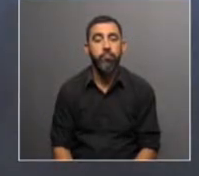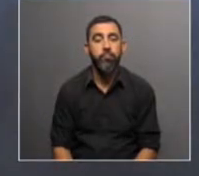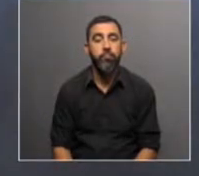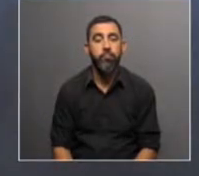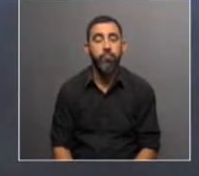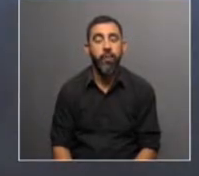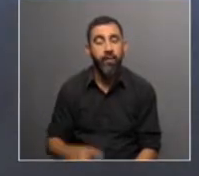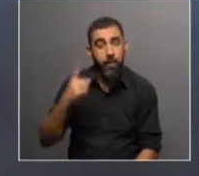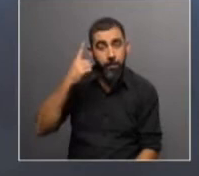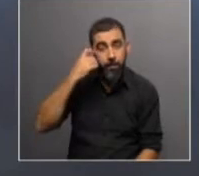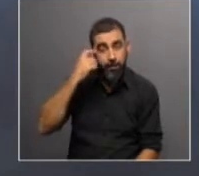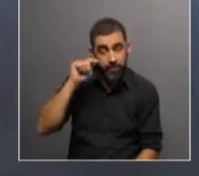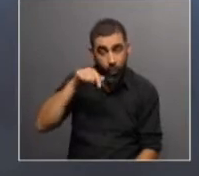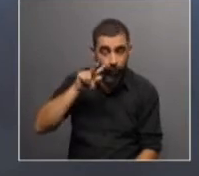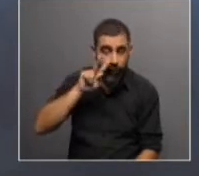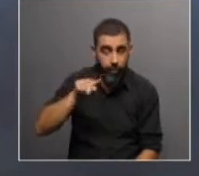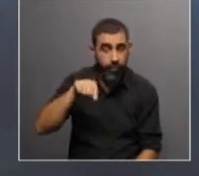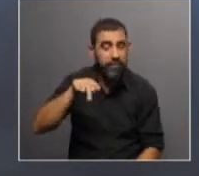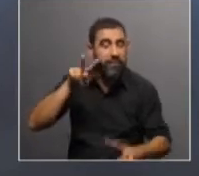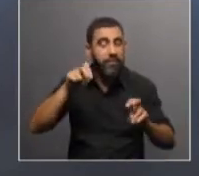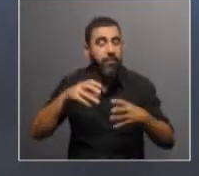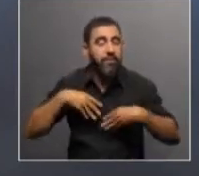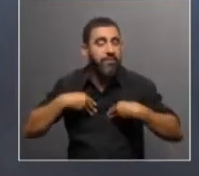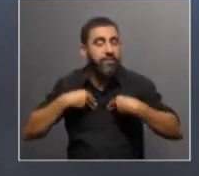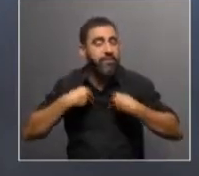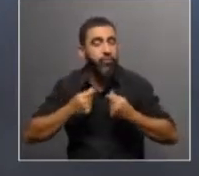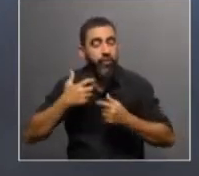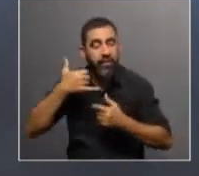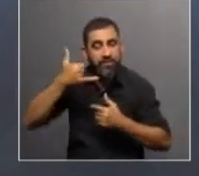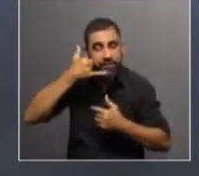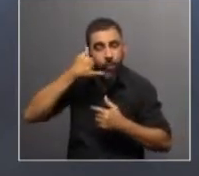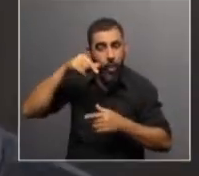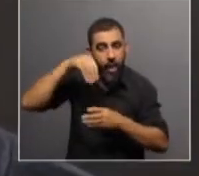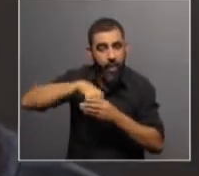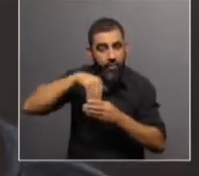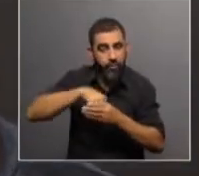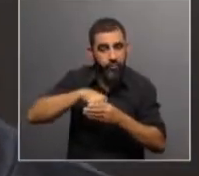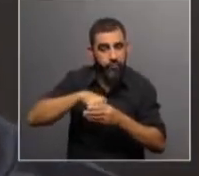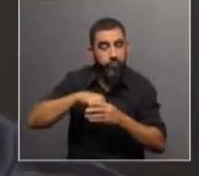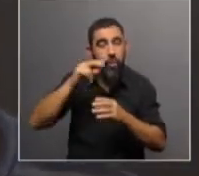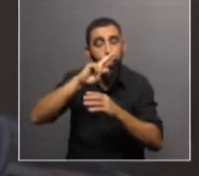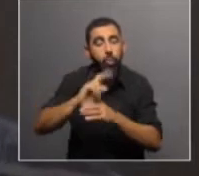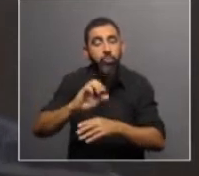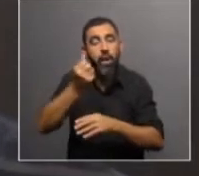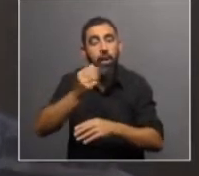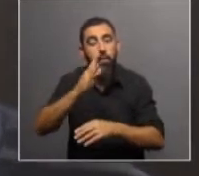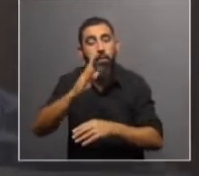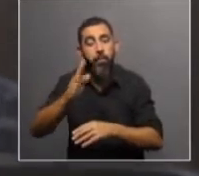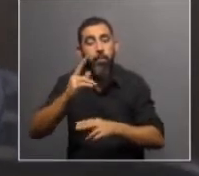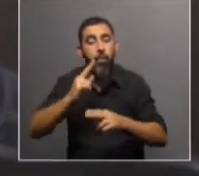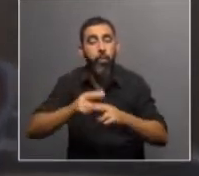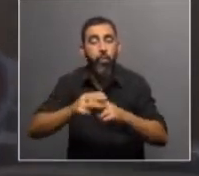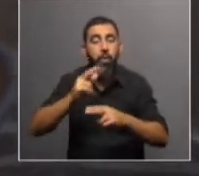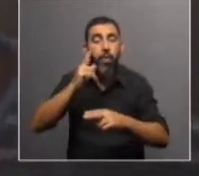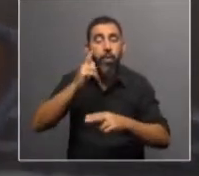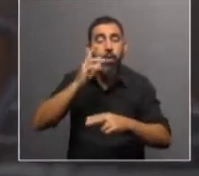El experimento que vamos a ver hoy se basa en los sensores que tienen los teléfonos celulares y vamos a usar una aplicación que se llama Firefox,